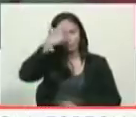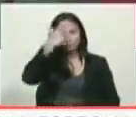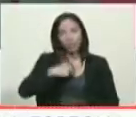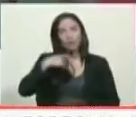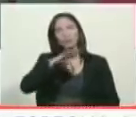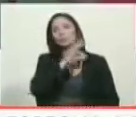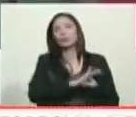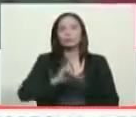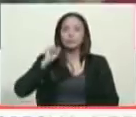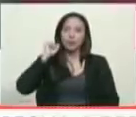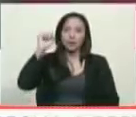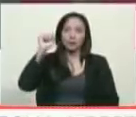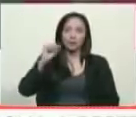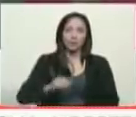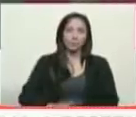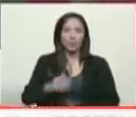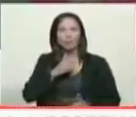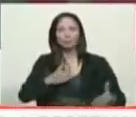socialistas,